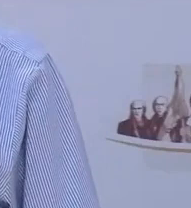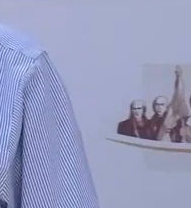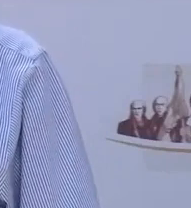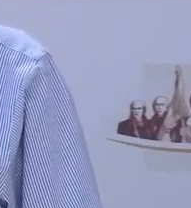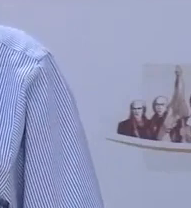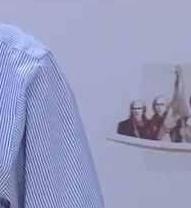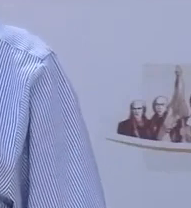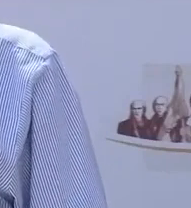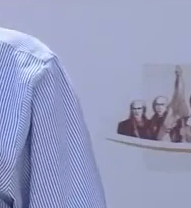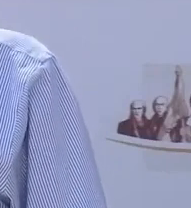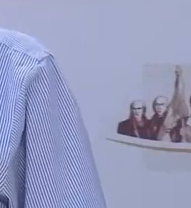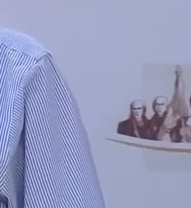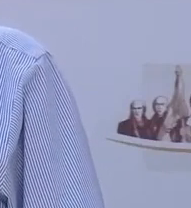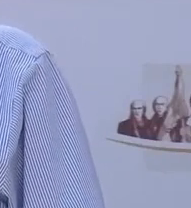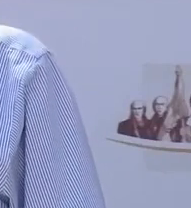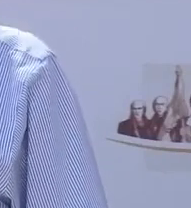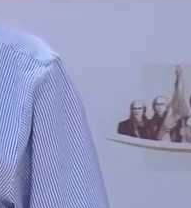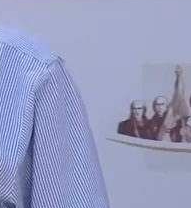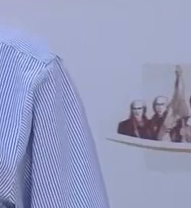los oligarcas conservadores,